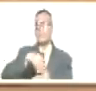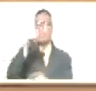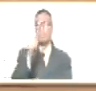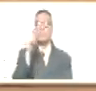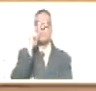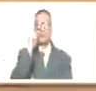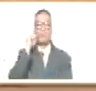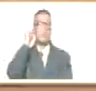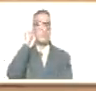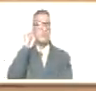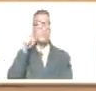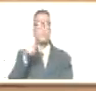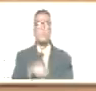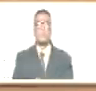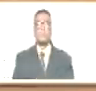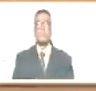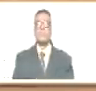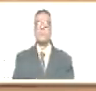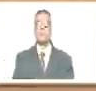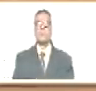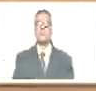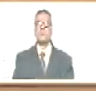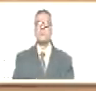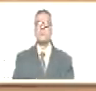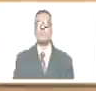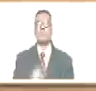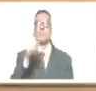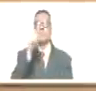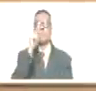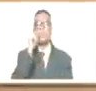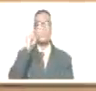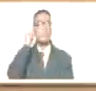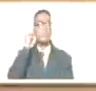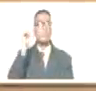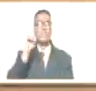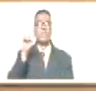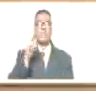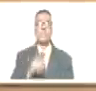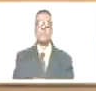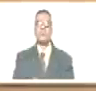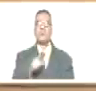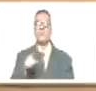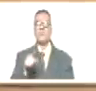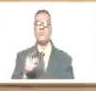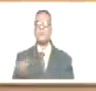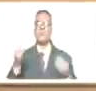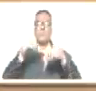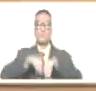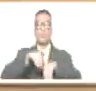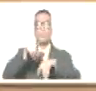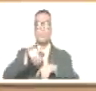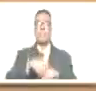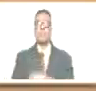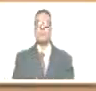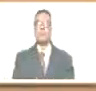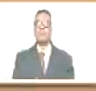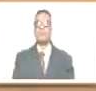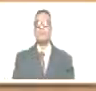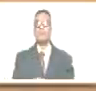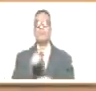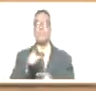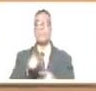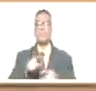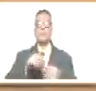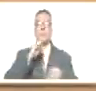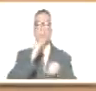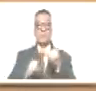diputados. Las diputadas y diputados de Venezuela que estén de acuerdo con el allanamiento de